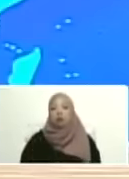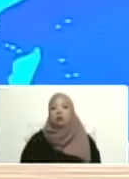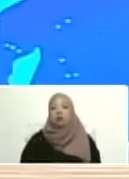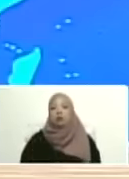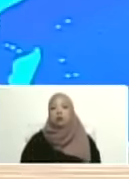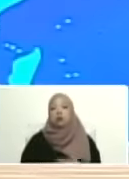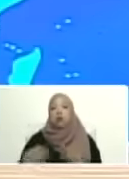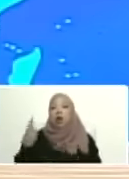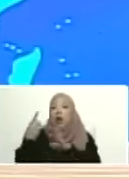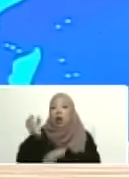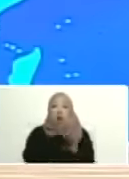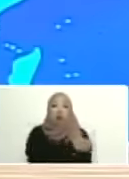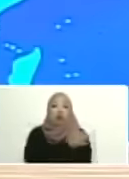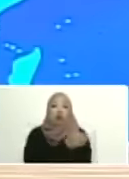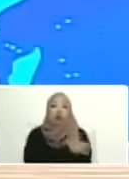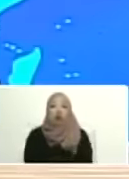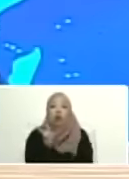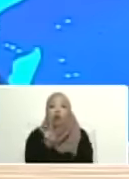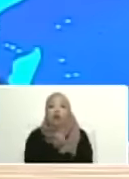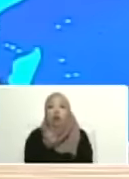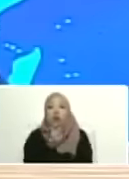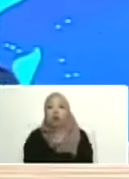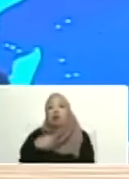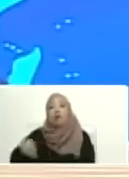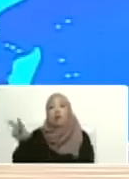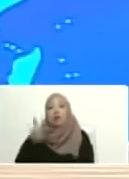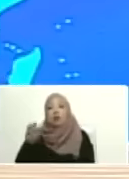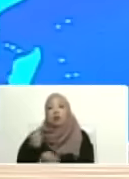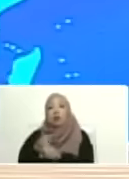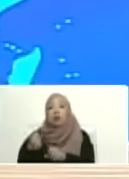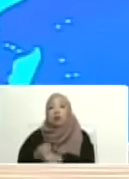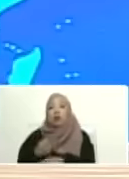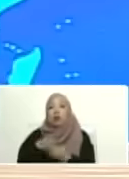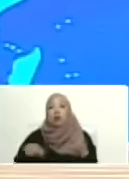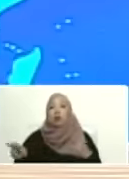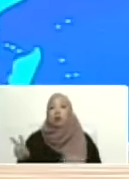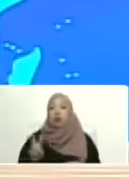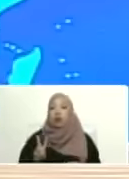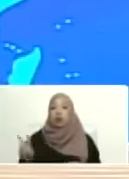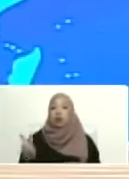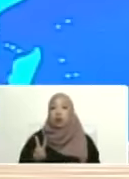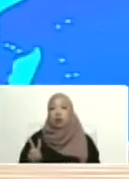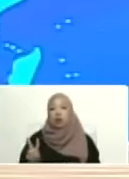desde la derecha extremista venezolana contra su país.